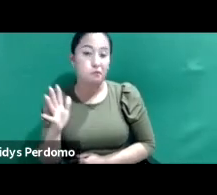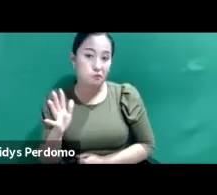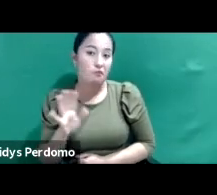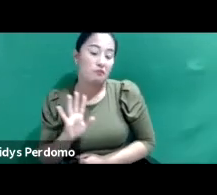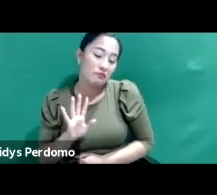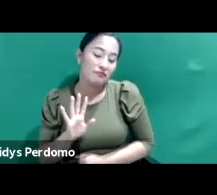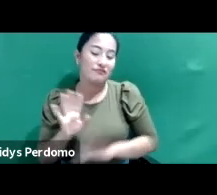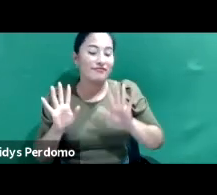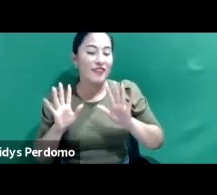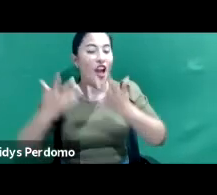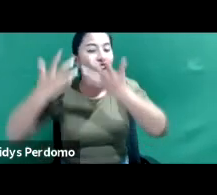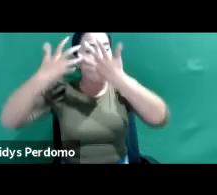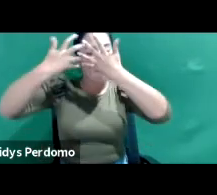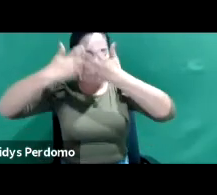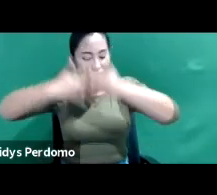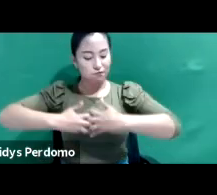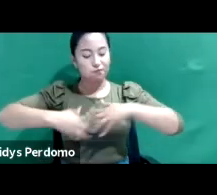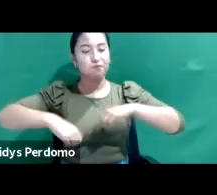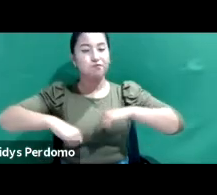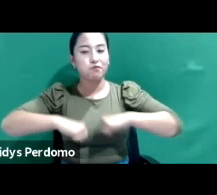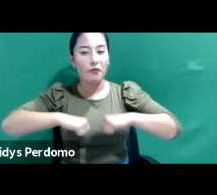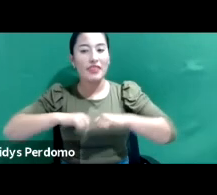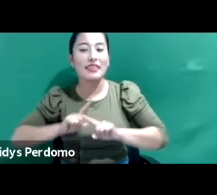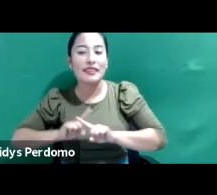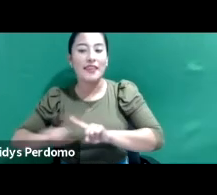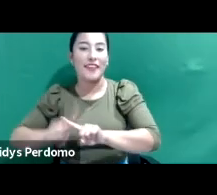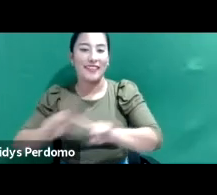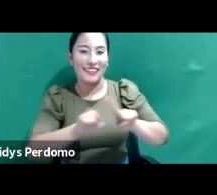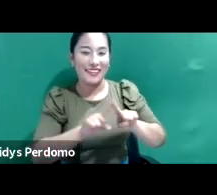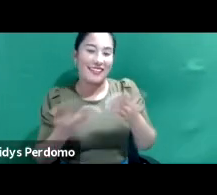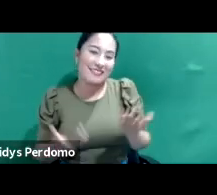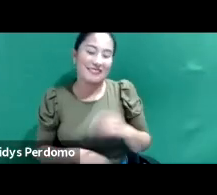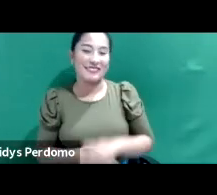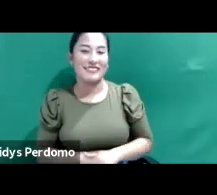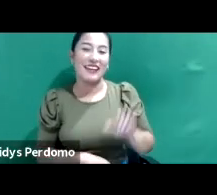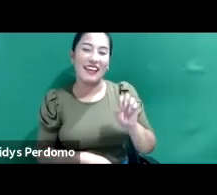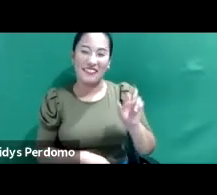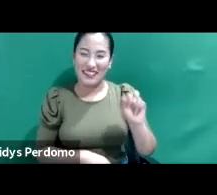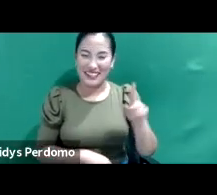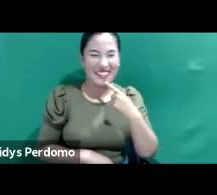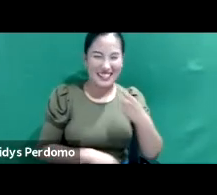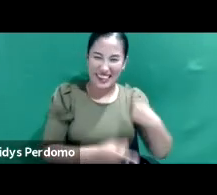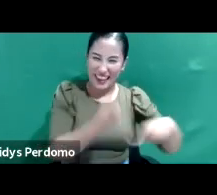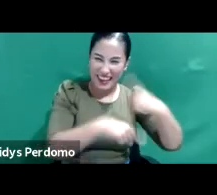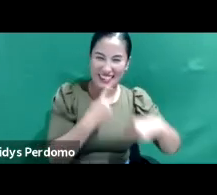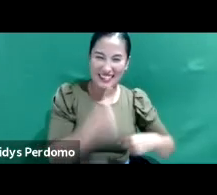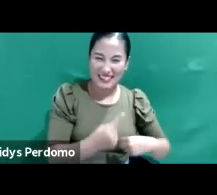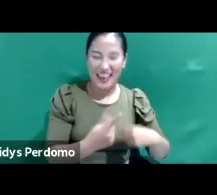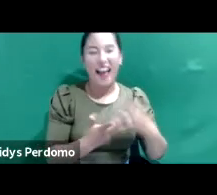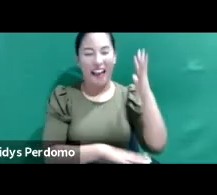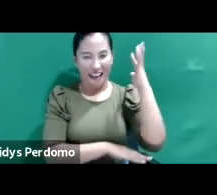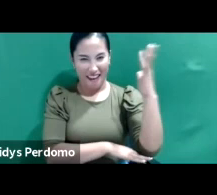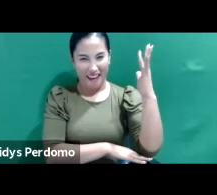funcionar diferente. Todos, y como lo mencionó Evelyn, todos somos diferentes, todos tenemos nuestra